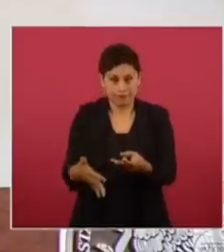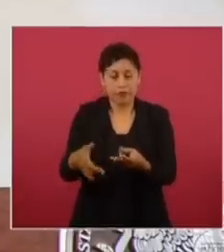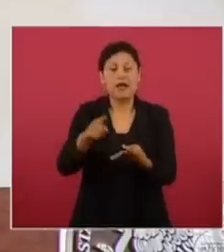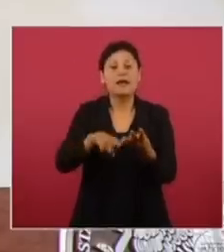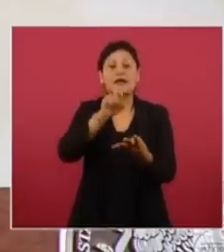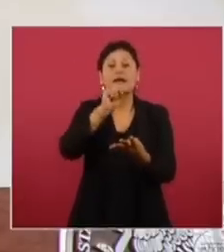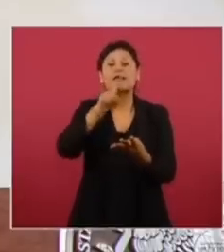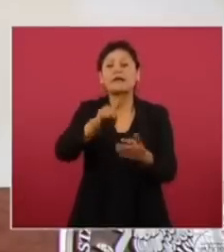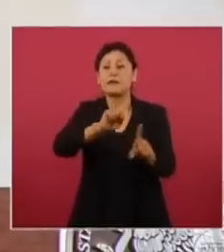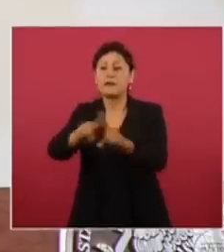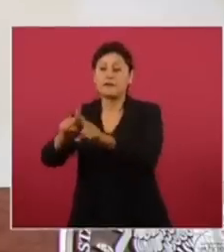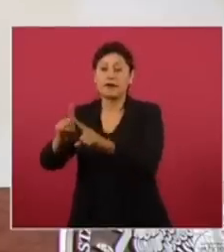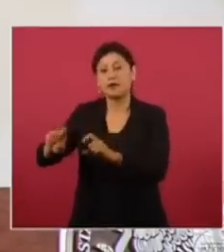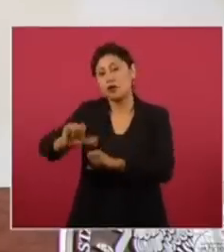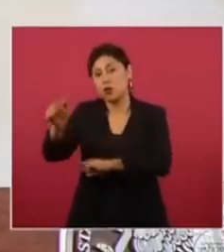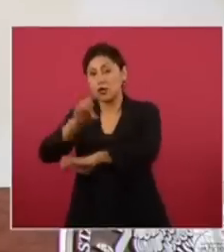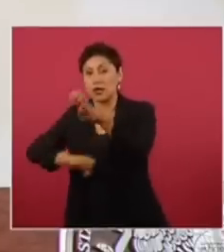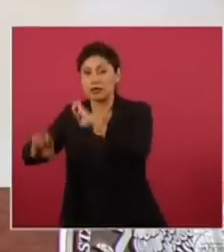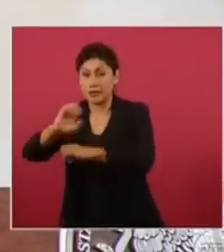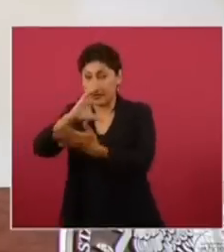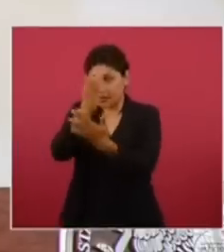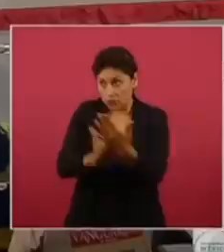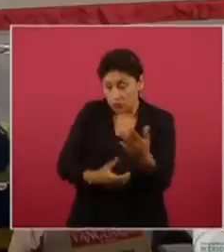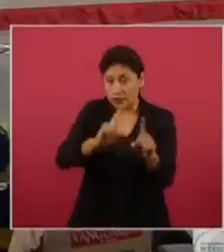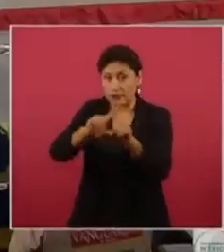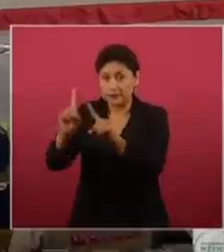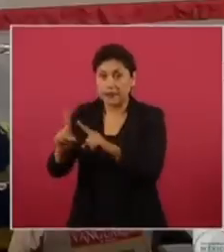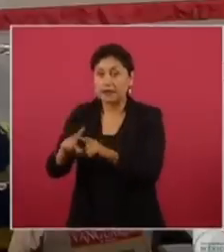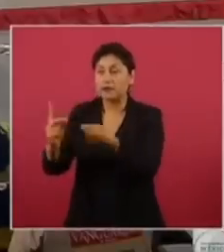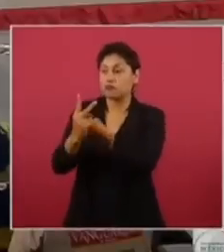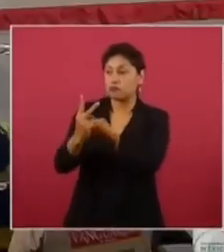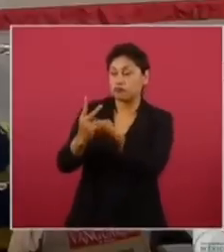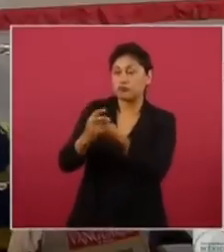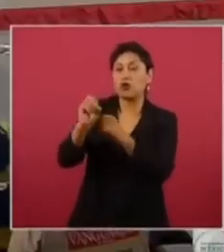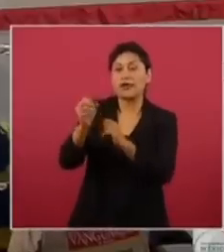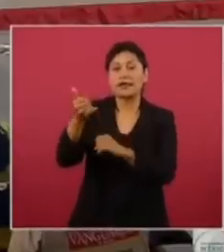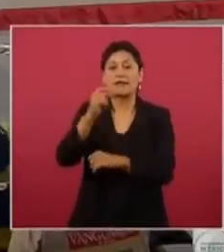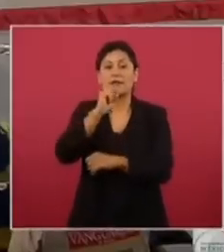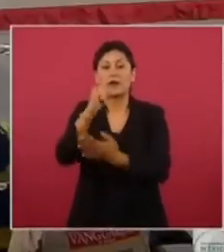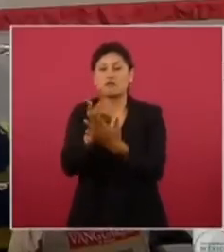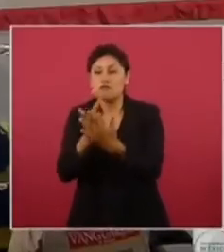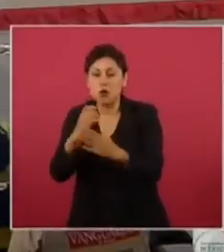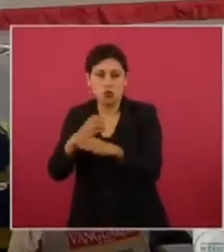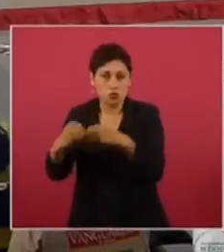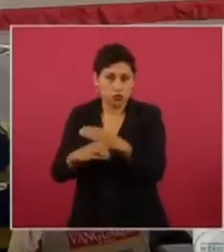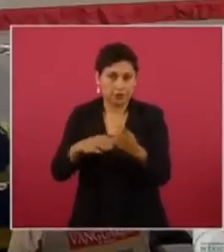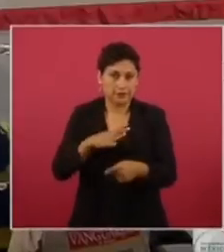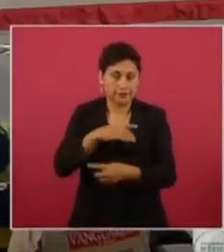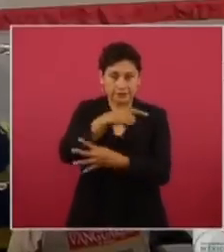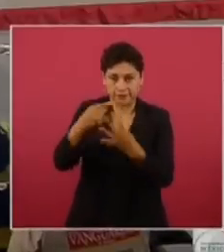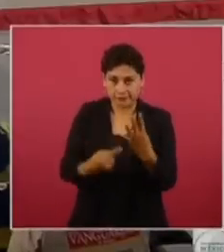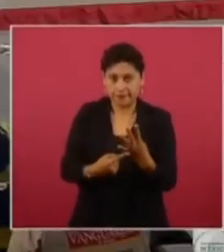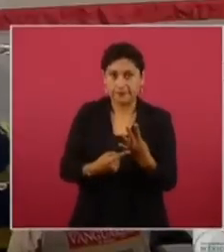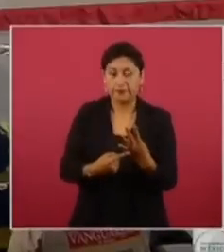adquisiciones, arrendamientos, servicios e inventarios. Por su parte, la Auditoría Superior